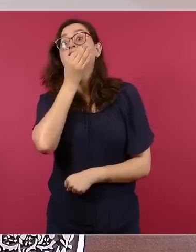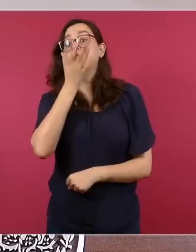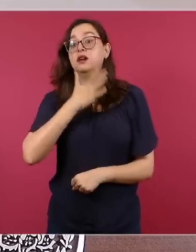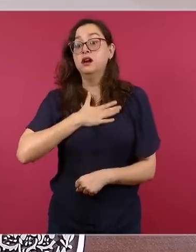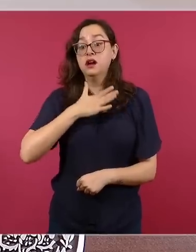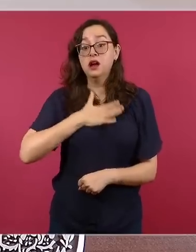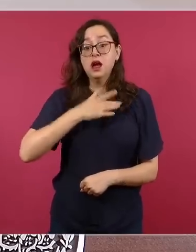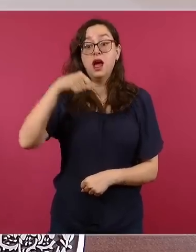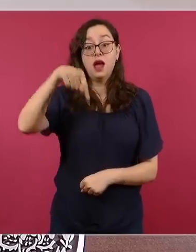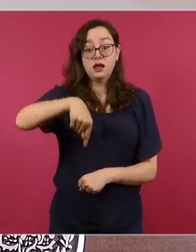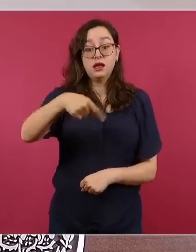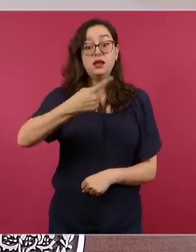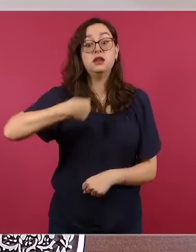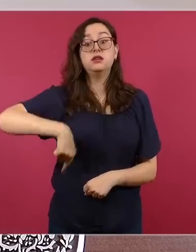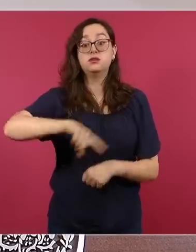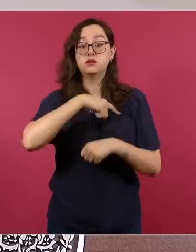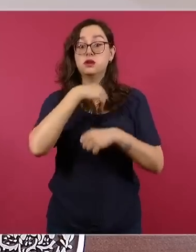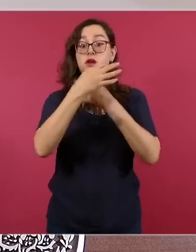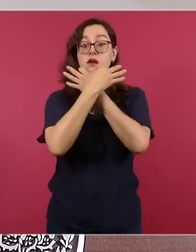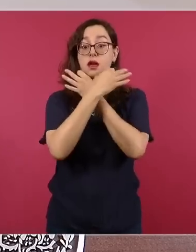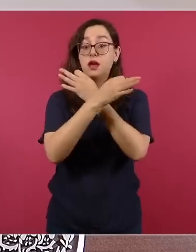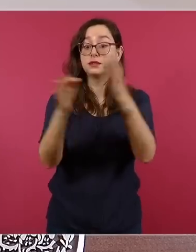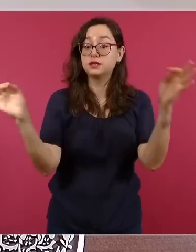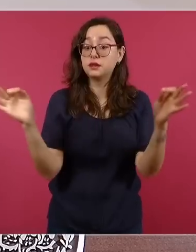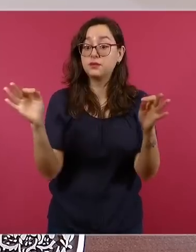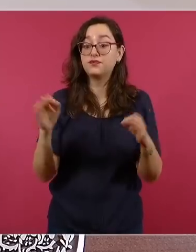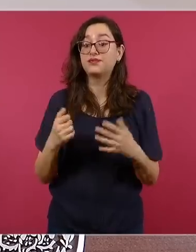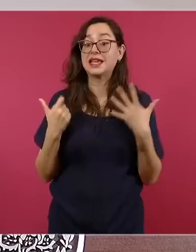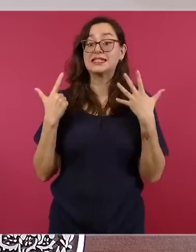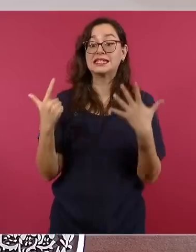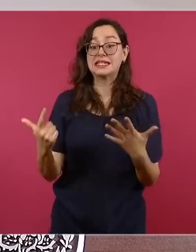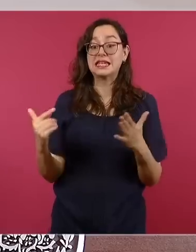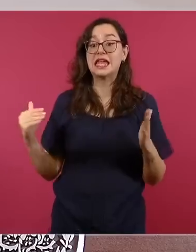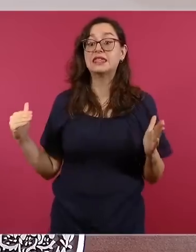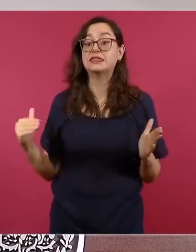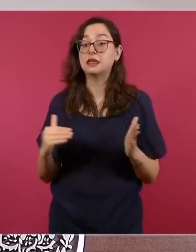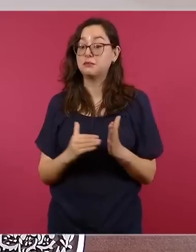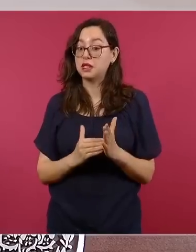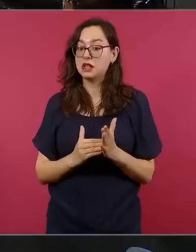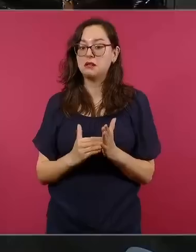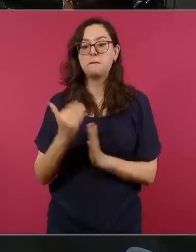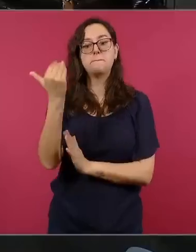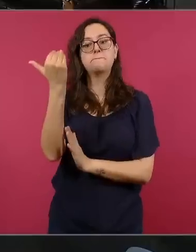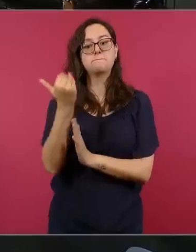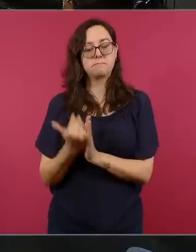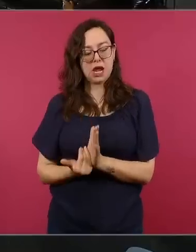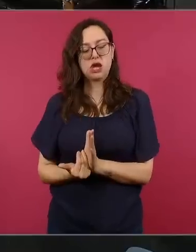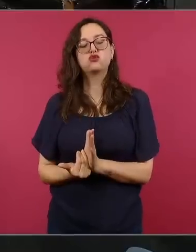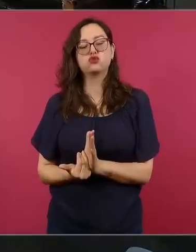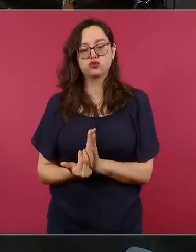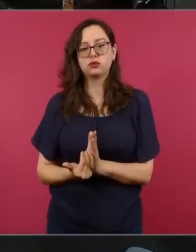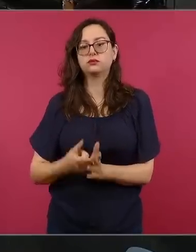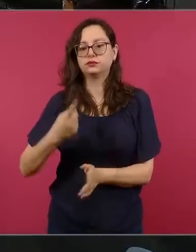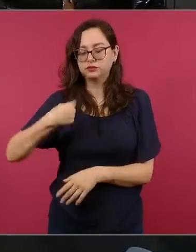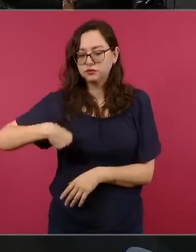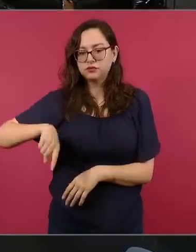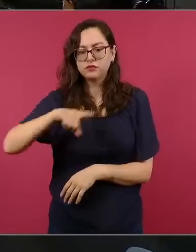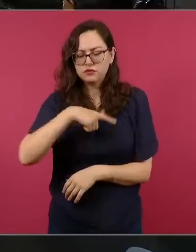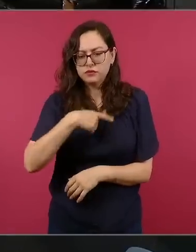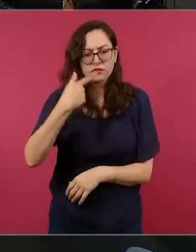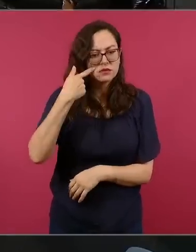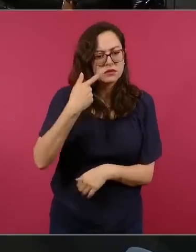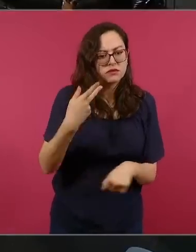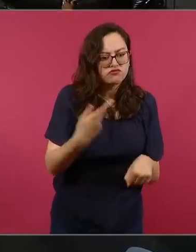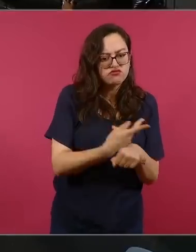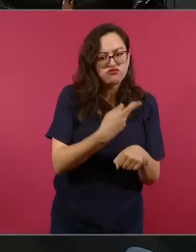se generaran bajas de 7,254 empleados de estos 19,000. Estuvimos trabajando con ellos